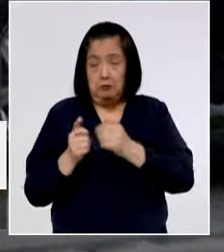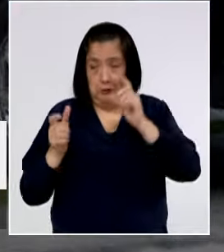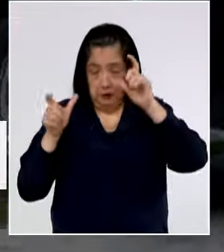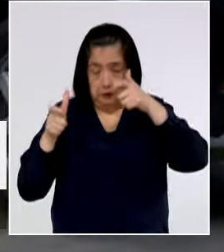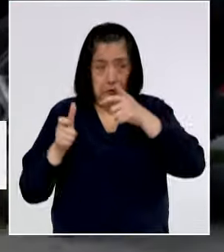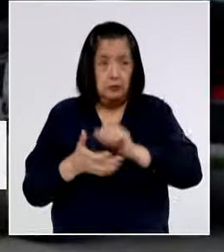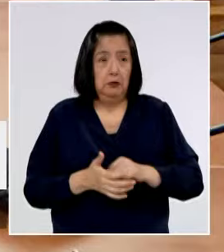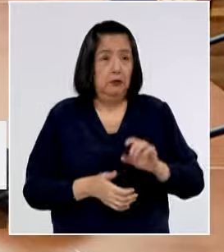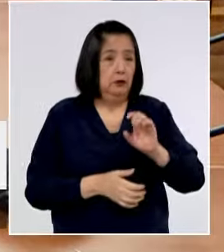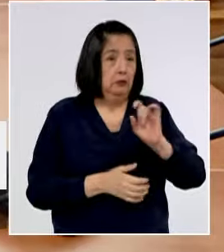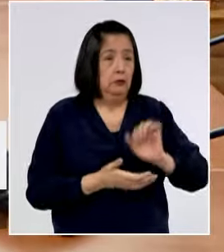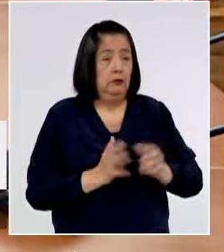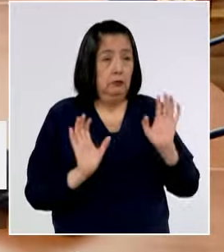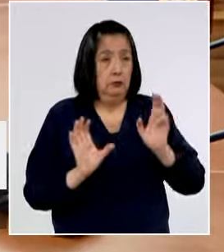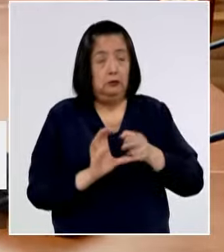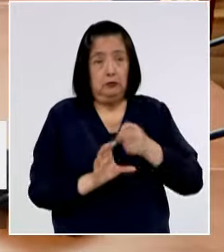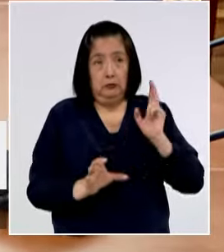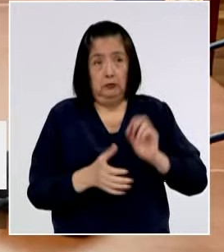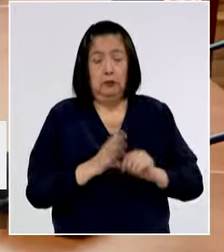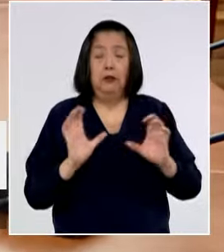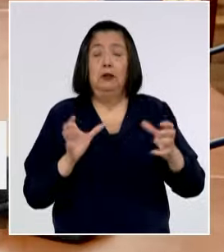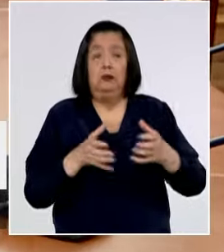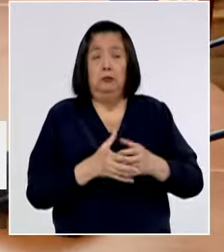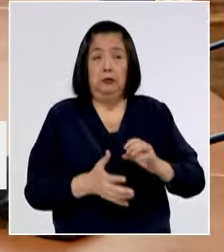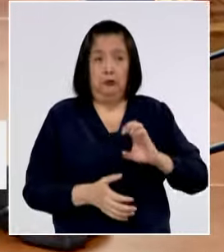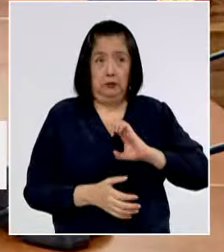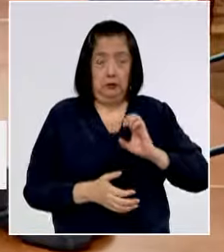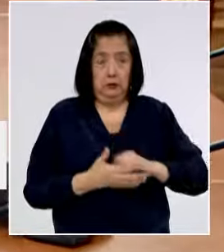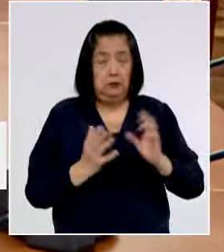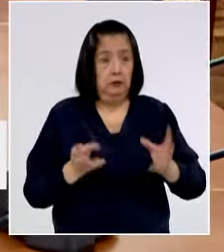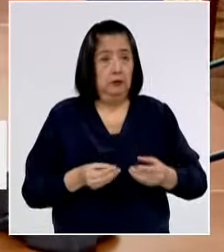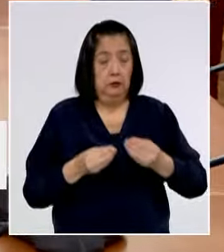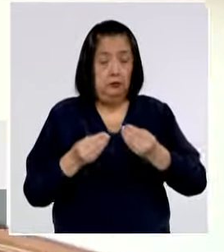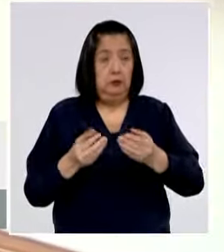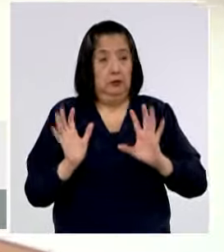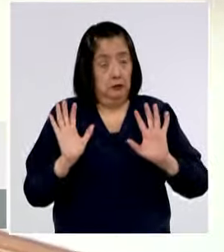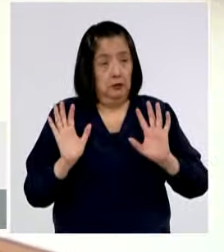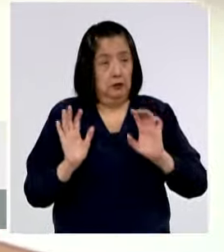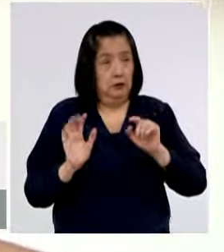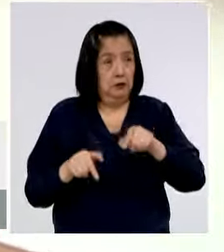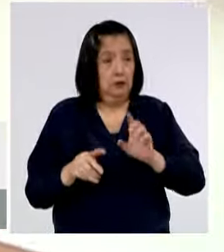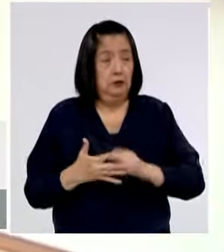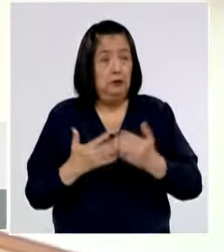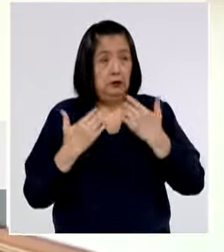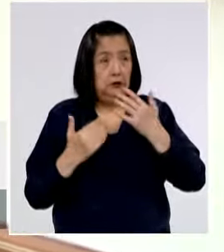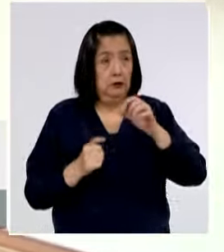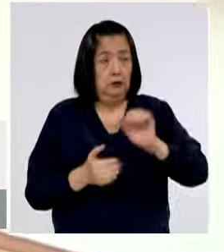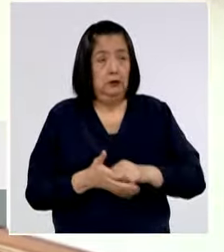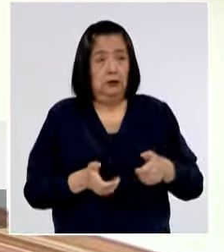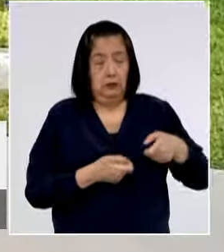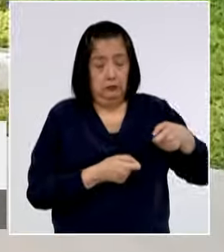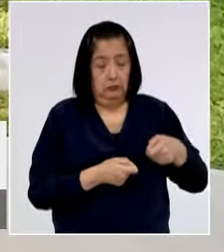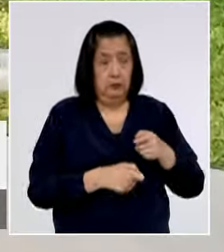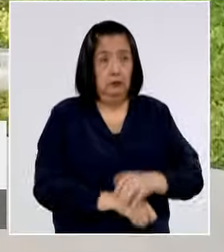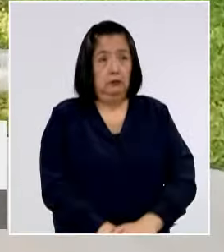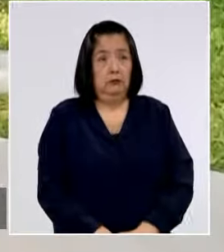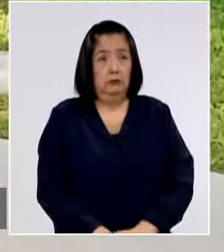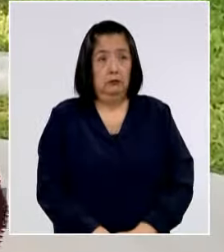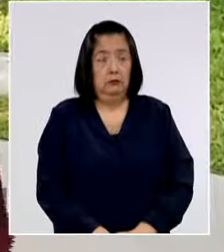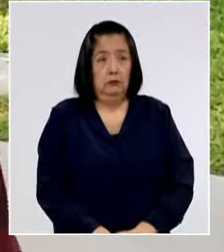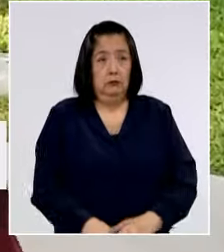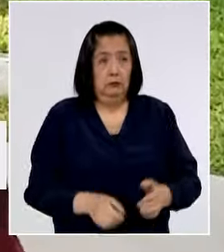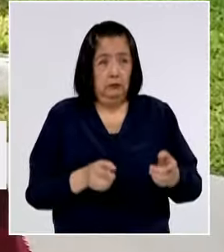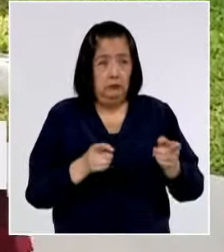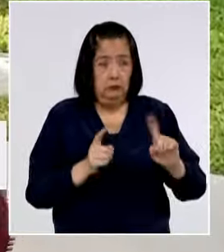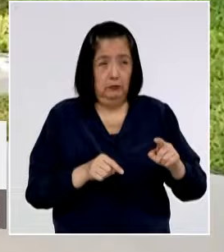alcarras renunció a la comisión de ética y devolvió el cupo que tenía allí Gracias a acción popular Bueno cuando